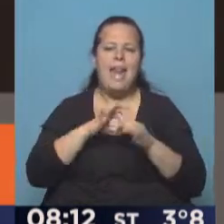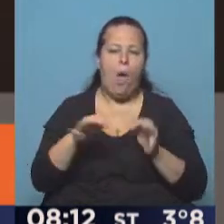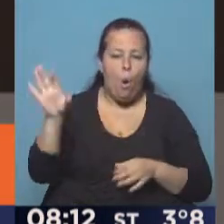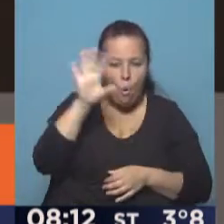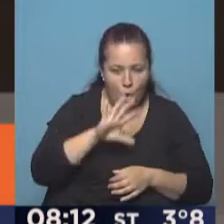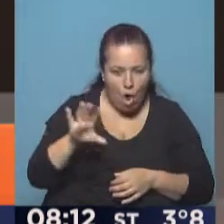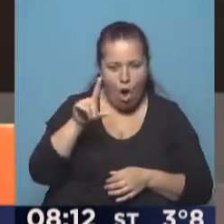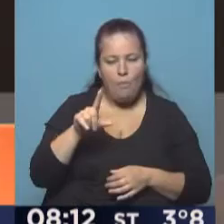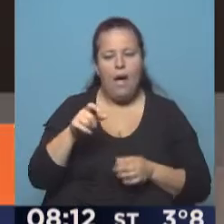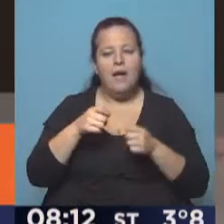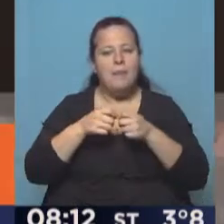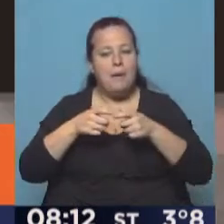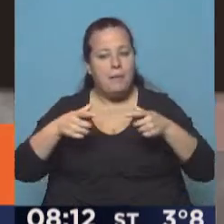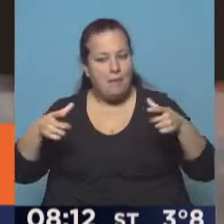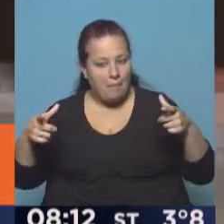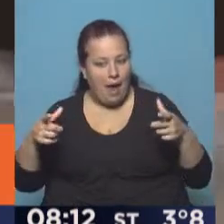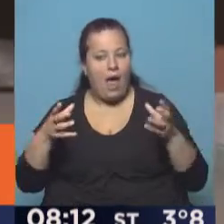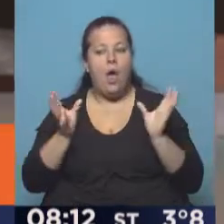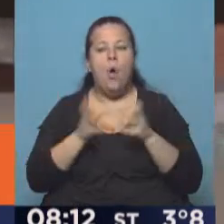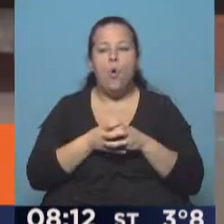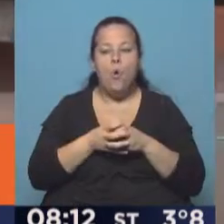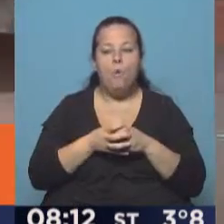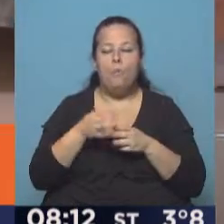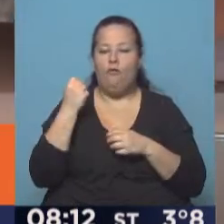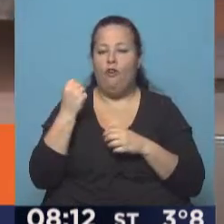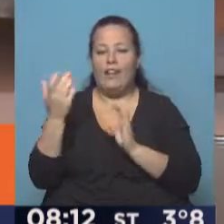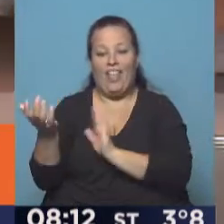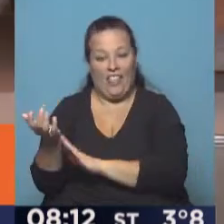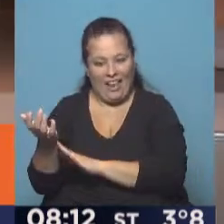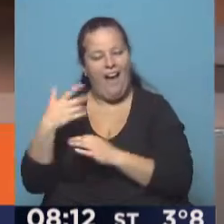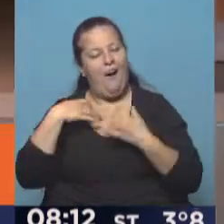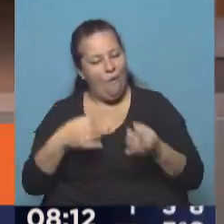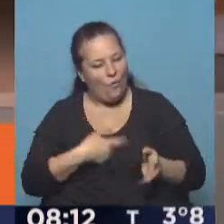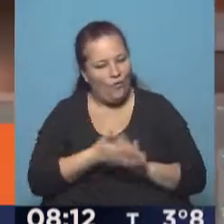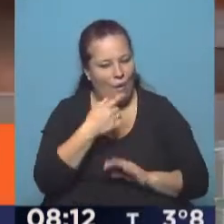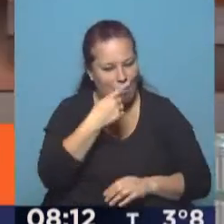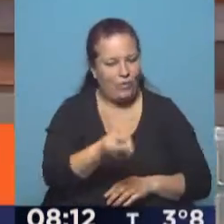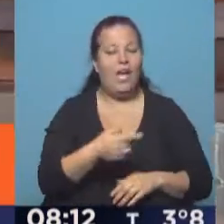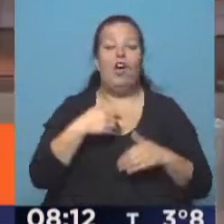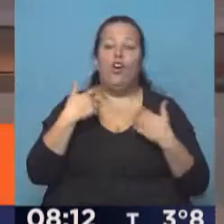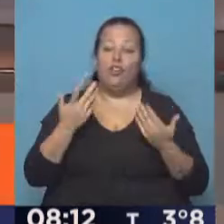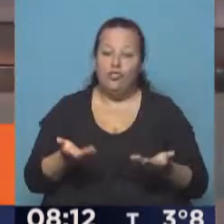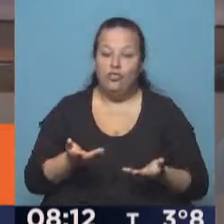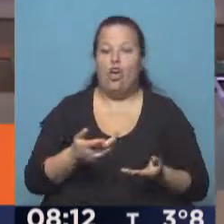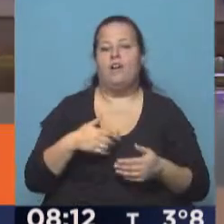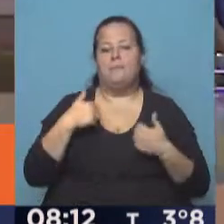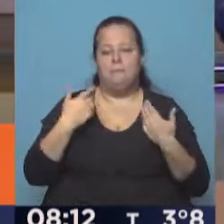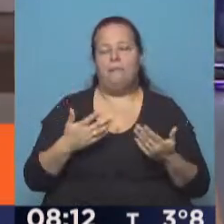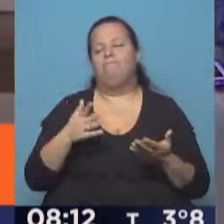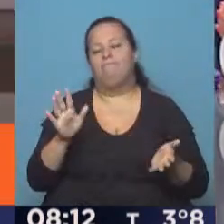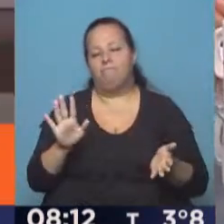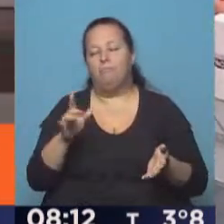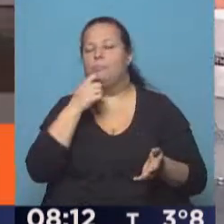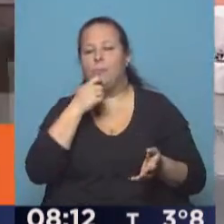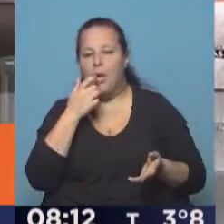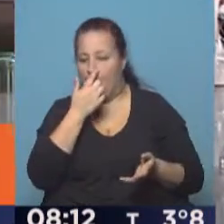tenemos el crecimiento de los partidos de la ultraderecha. Eso le iba a preguntar, ¿no? sí. Entonces, más y más,